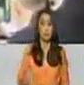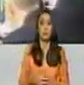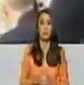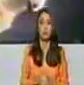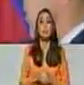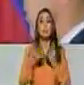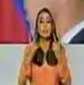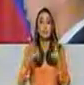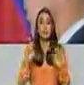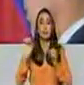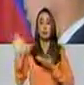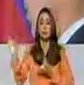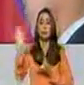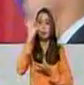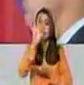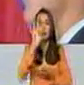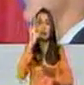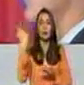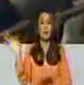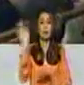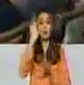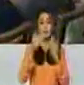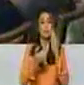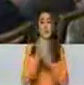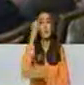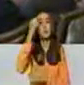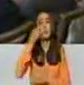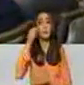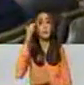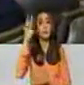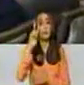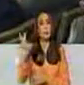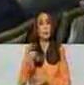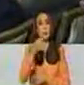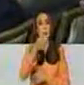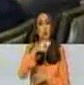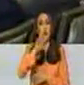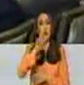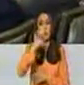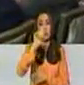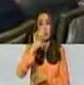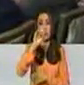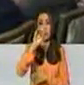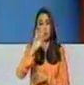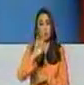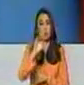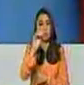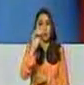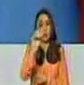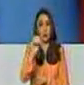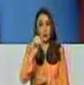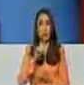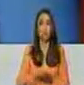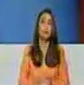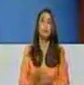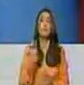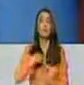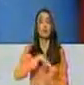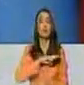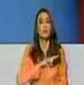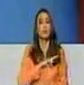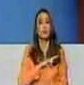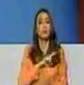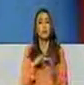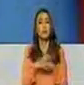y los delegados de Juan Guaidó en Nueva York. Allí se discutió la crisis que a diario se agudiza en el país sudamericano. Nosotros hemos resuelto que